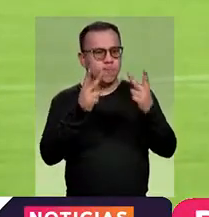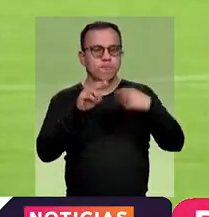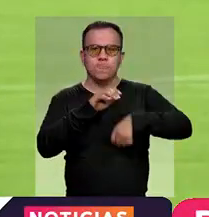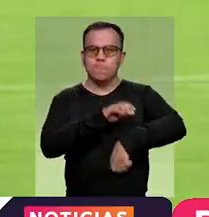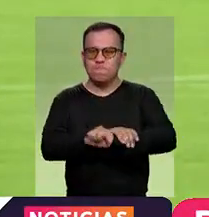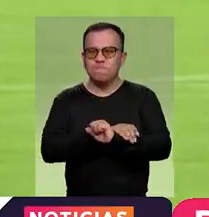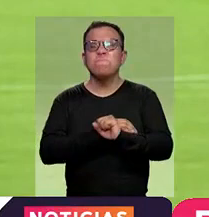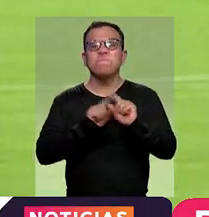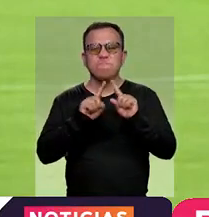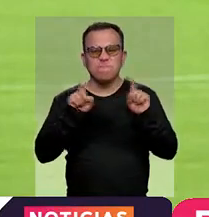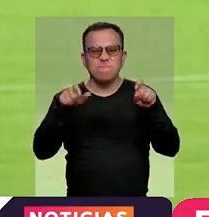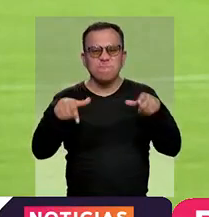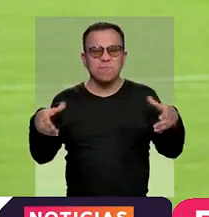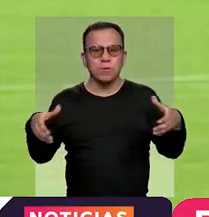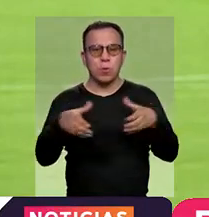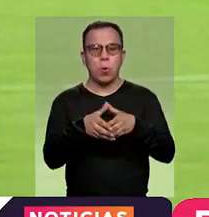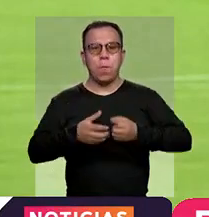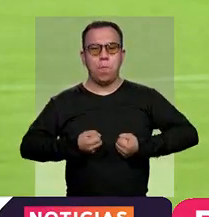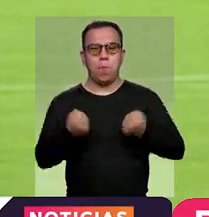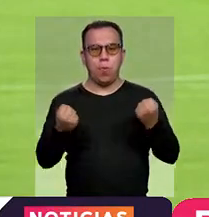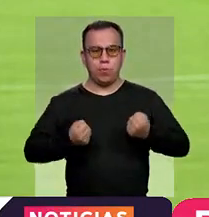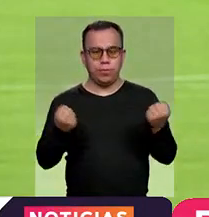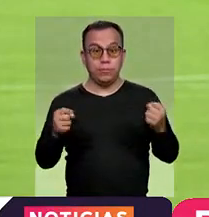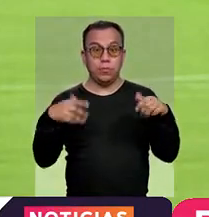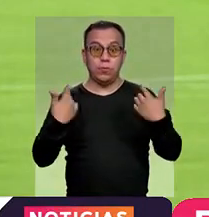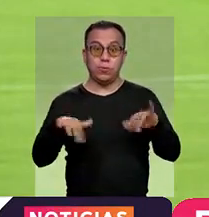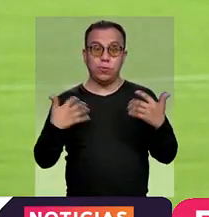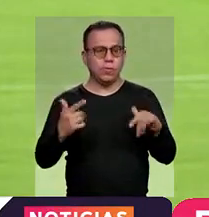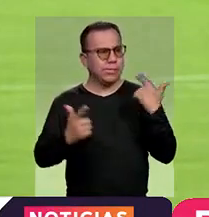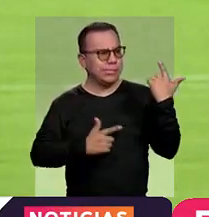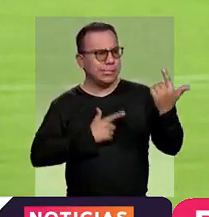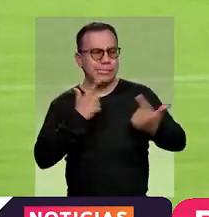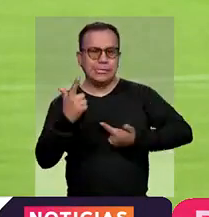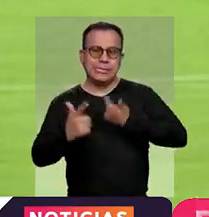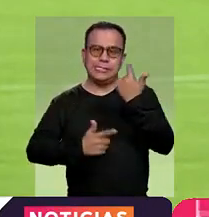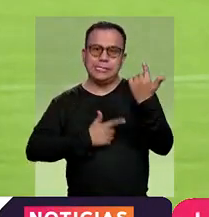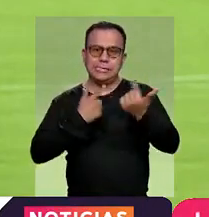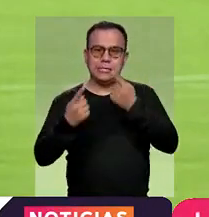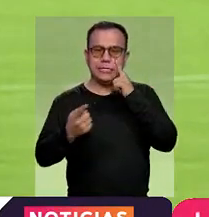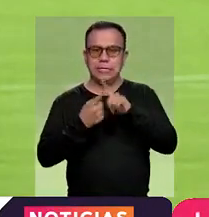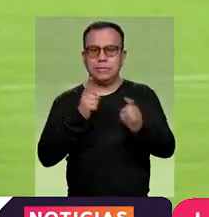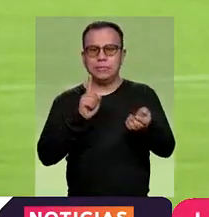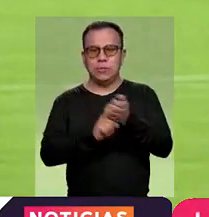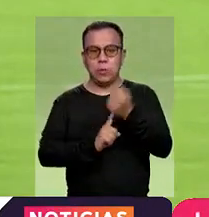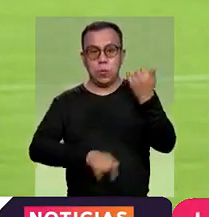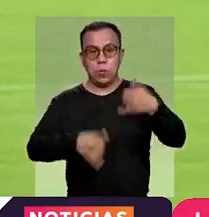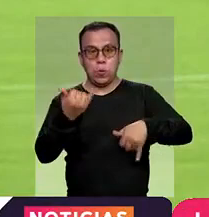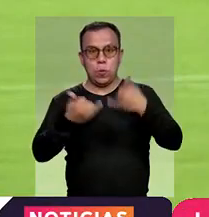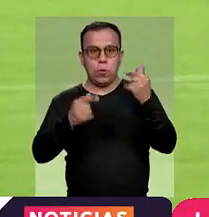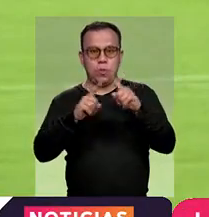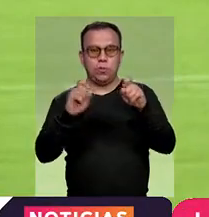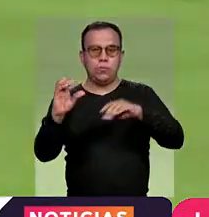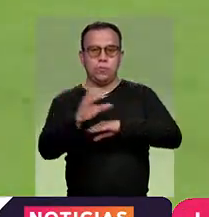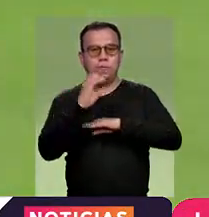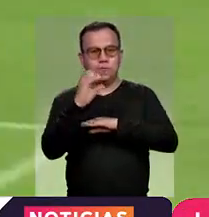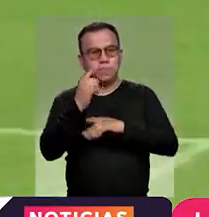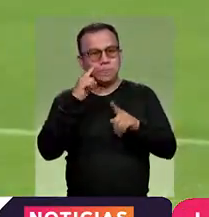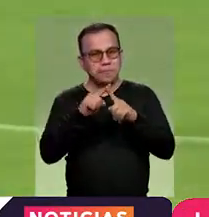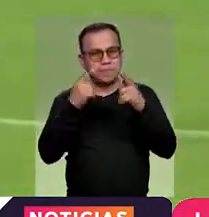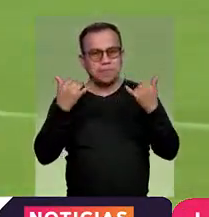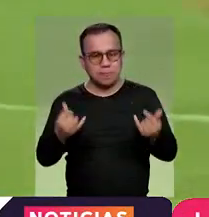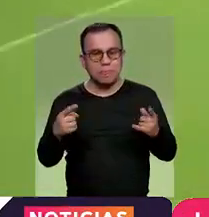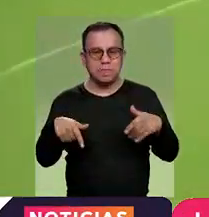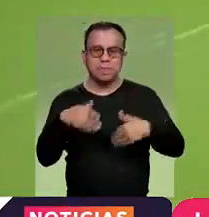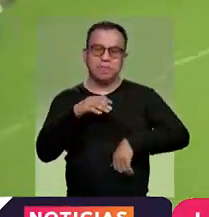femenino y más al fútbol bogotano que que tanto hemos luchado no y que ha sacado muchas jugadoras a la selección colombia y al exterior en future